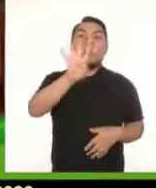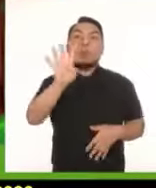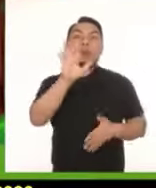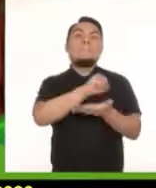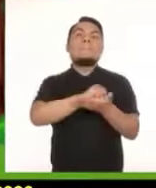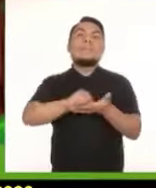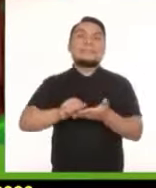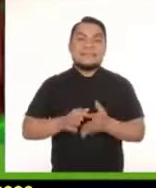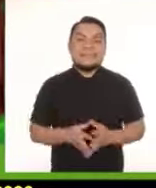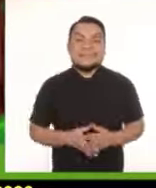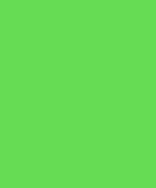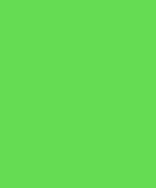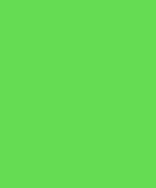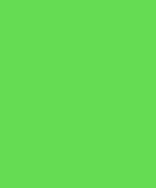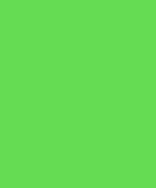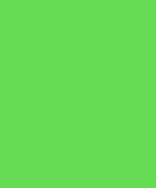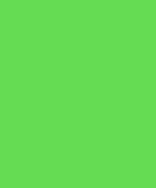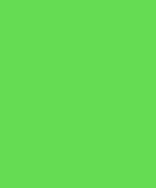24 meses.